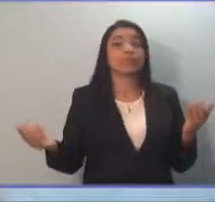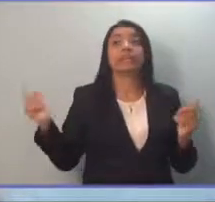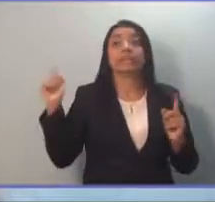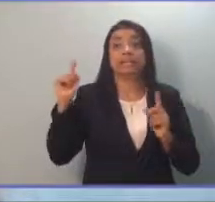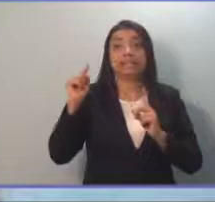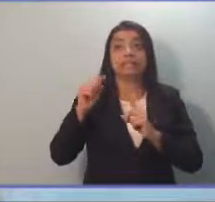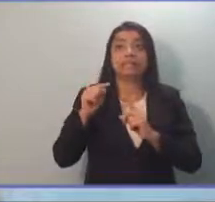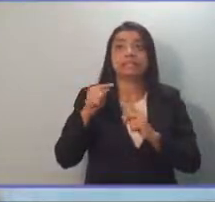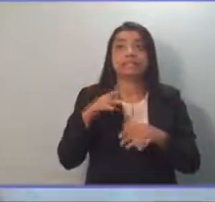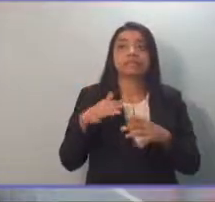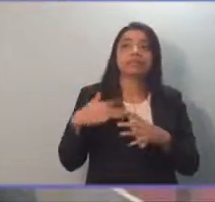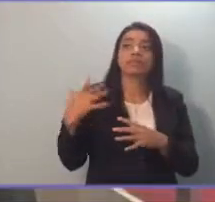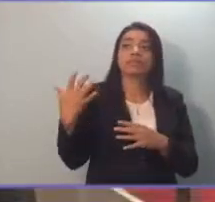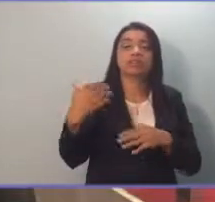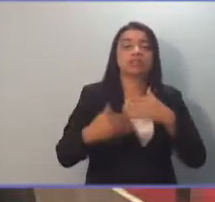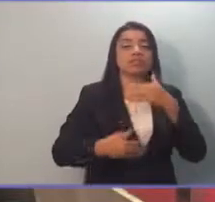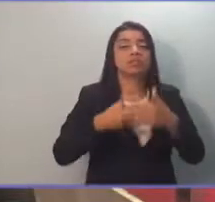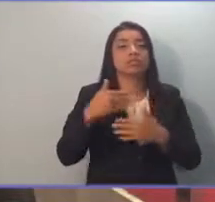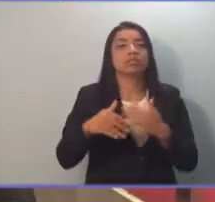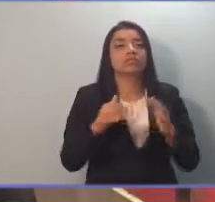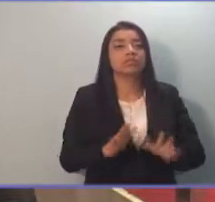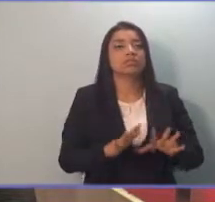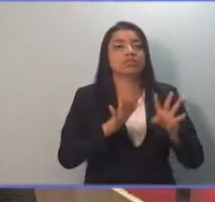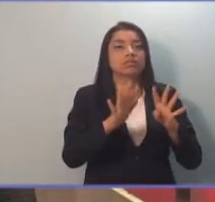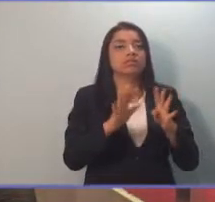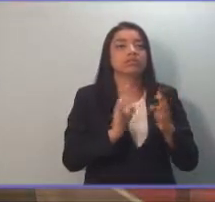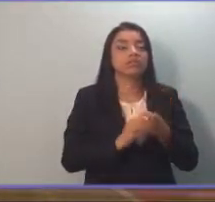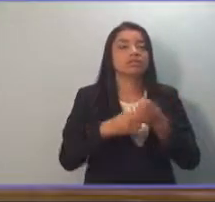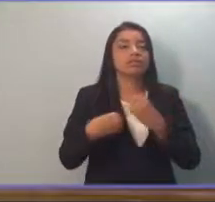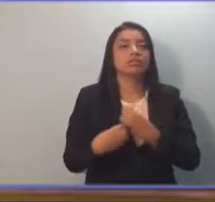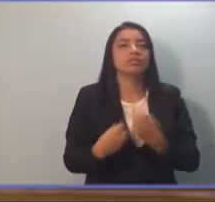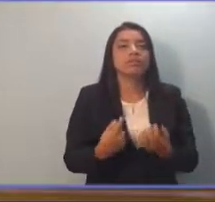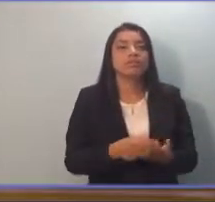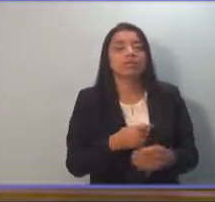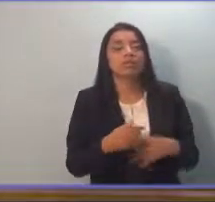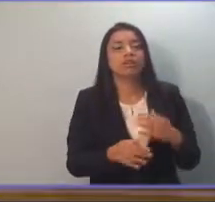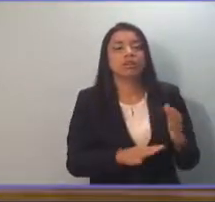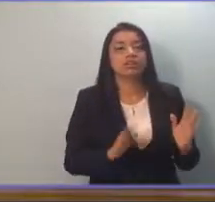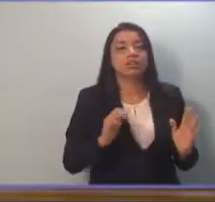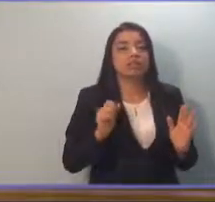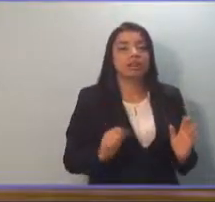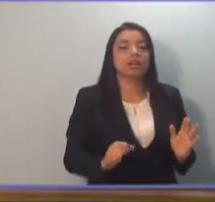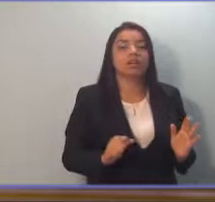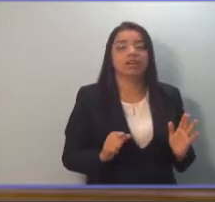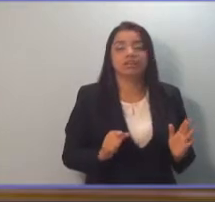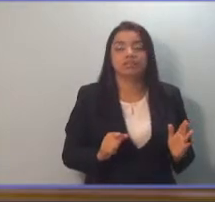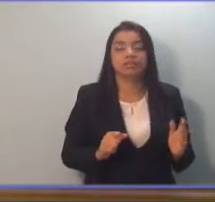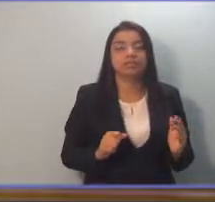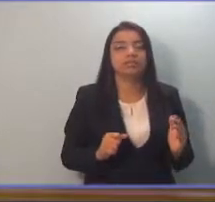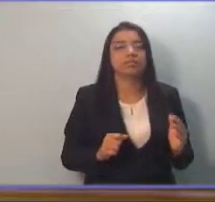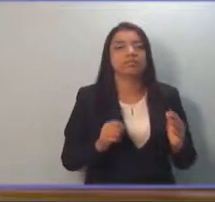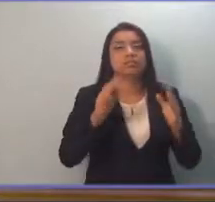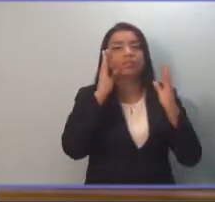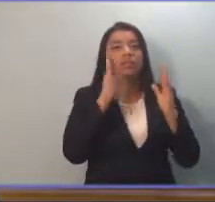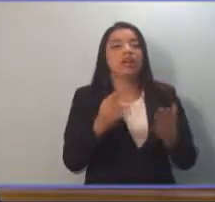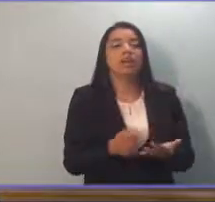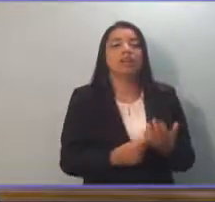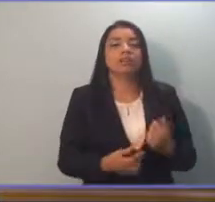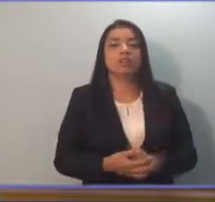alcanzando la siguiente cobertura: 19 oficinas locales de atención a víctimas y